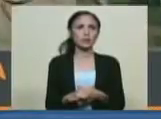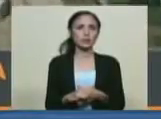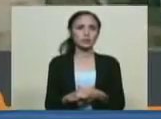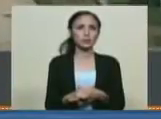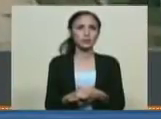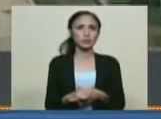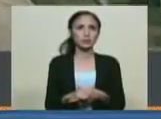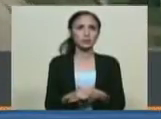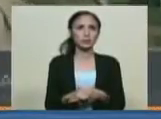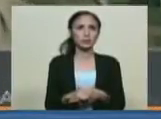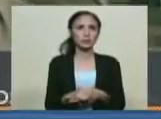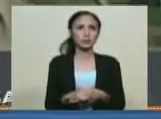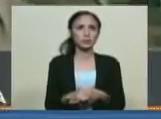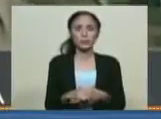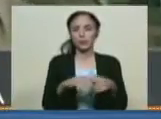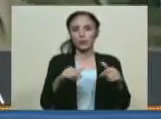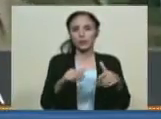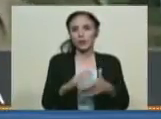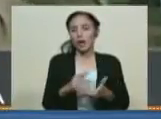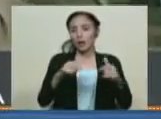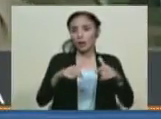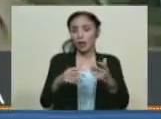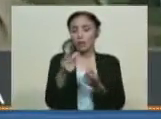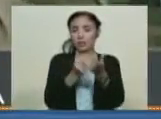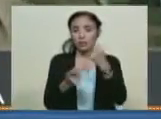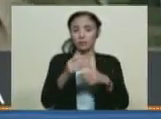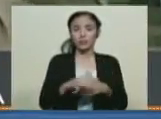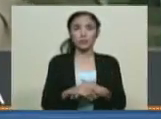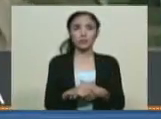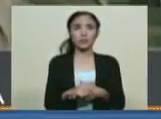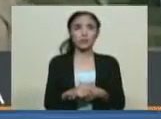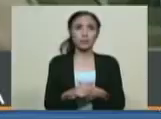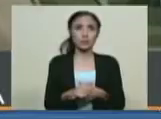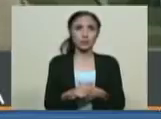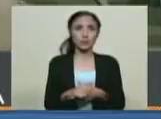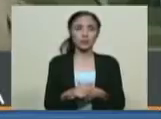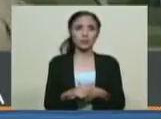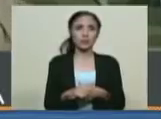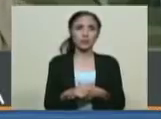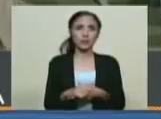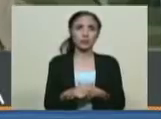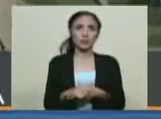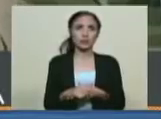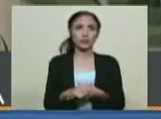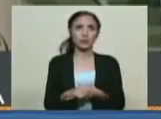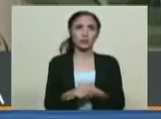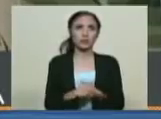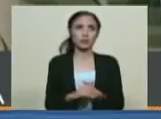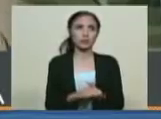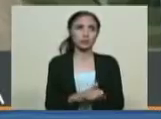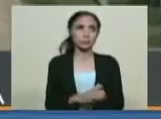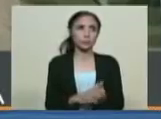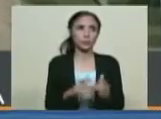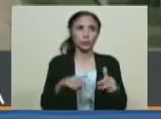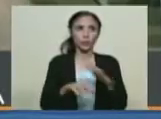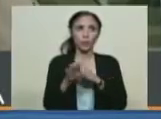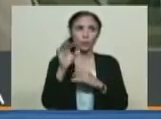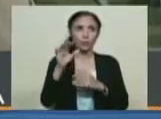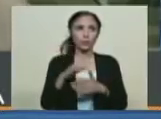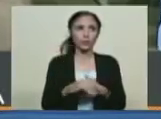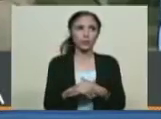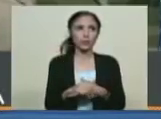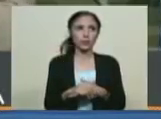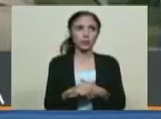en el futuro. Aquí no pensamos en los negocios de un negociante o de un politiquero o de una mafia, ¿no?